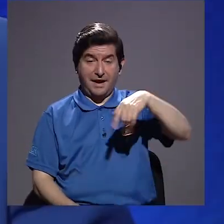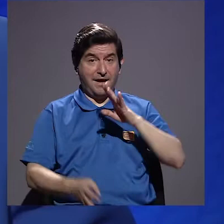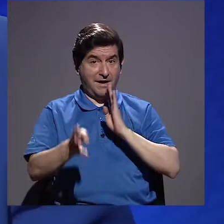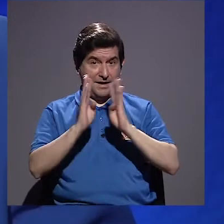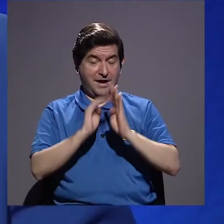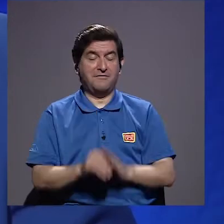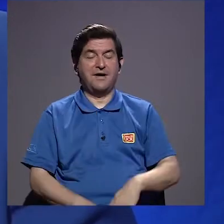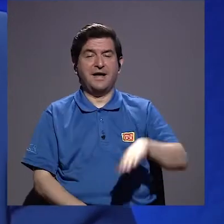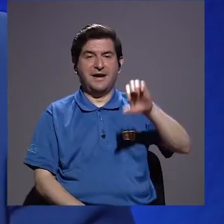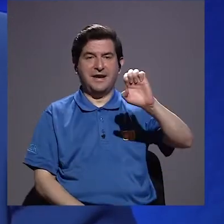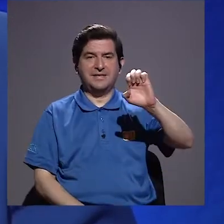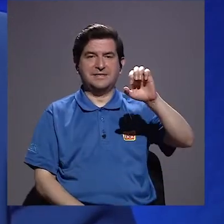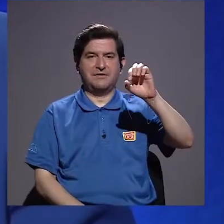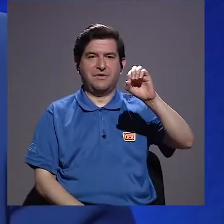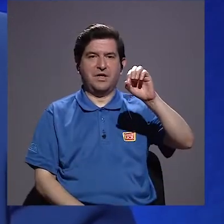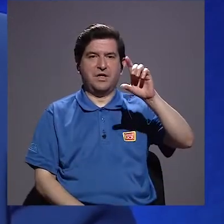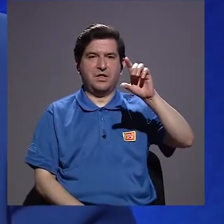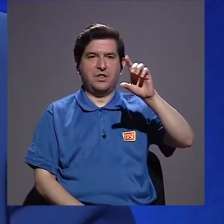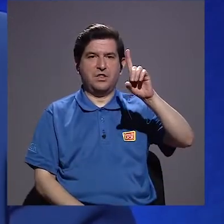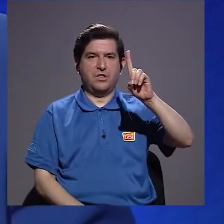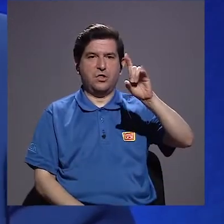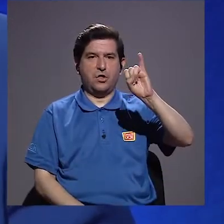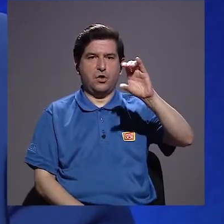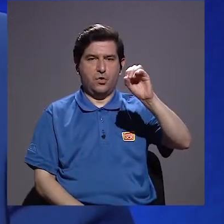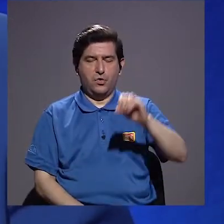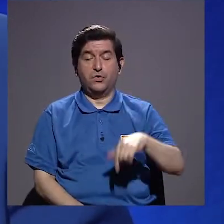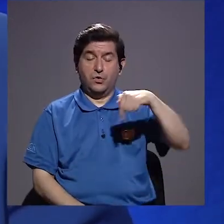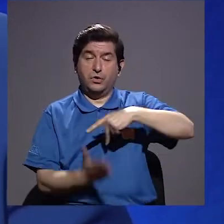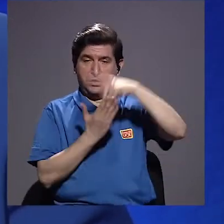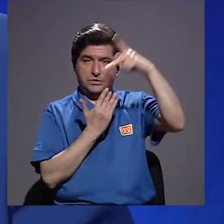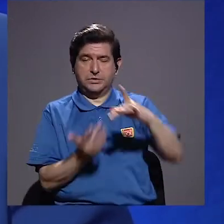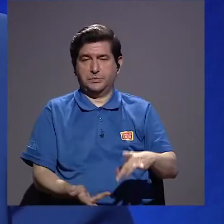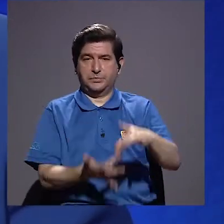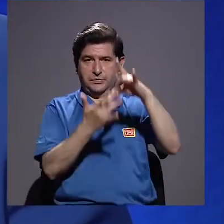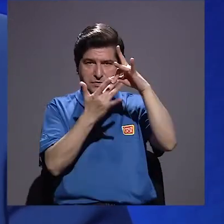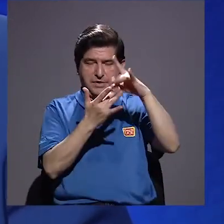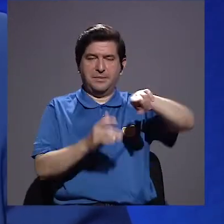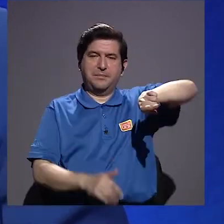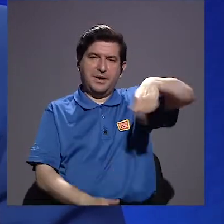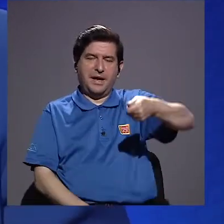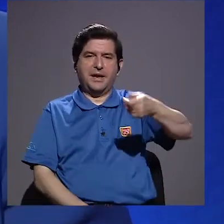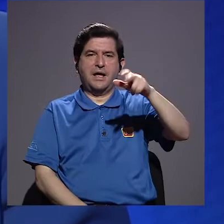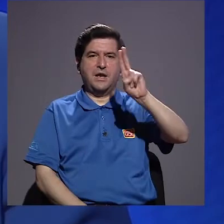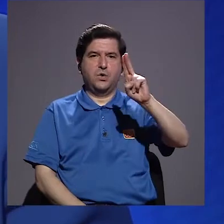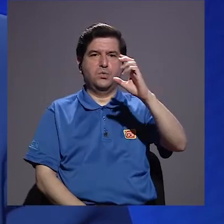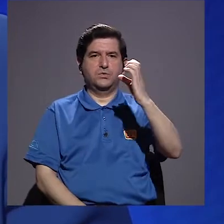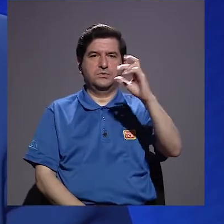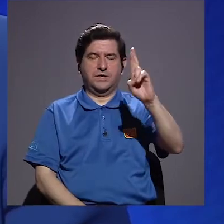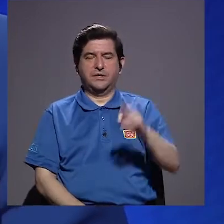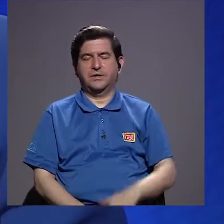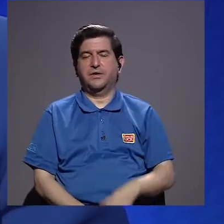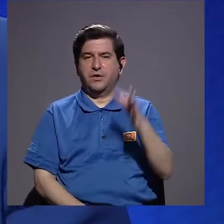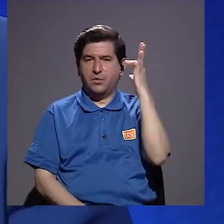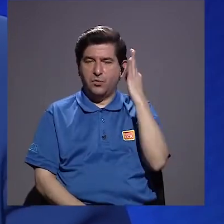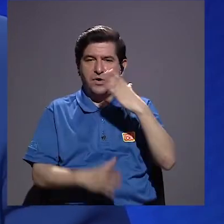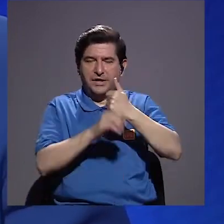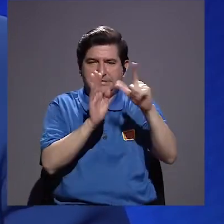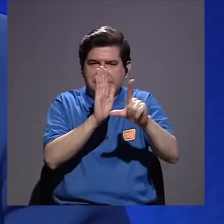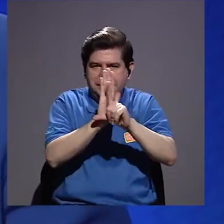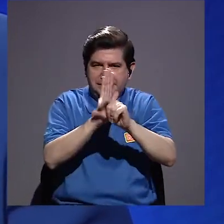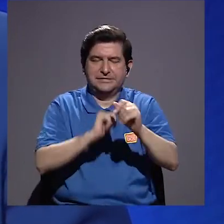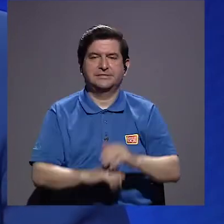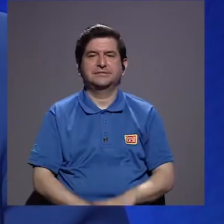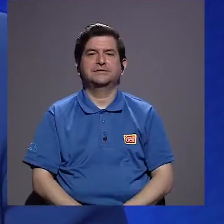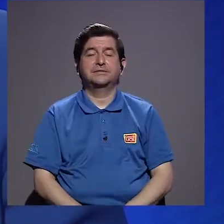Estamos conversando con doña Elizabeth Odio Benito en este programa especial de Canal UCR, Mujeres de